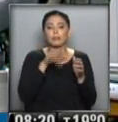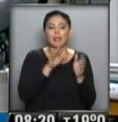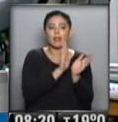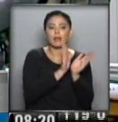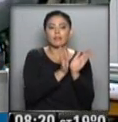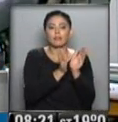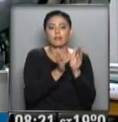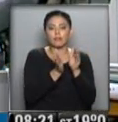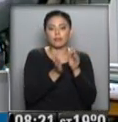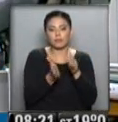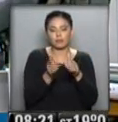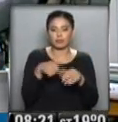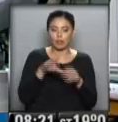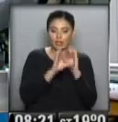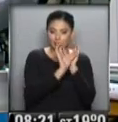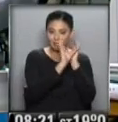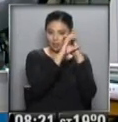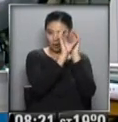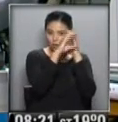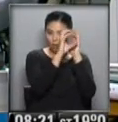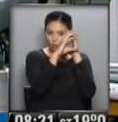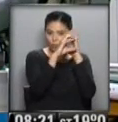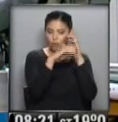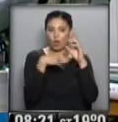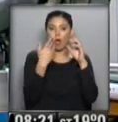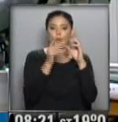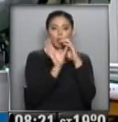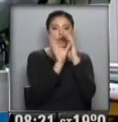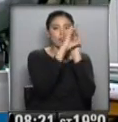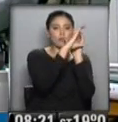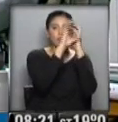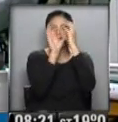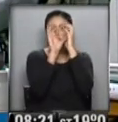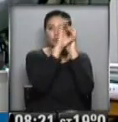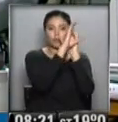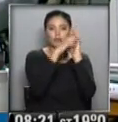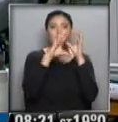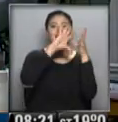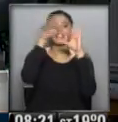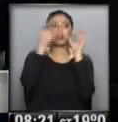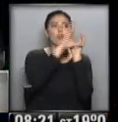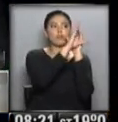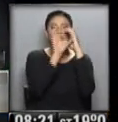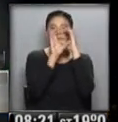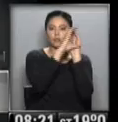declinación, haciendo que el telescopio pueda apuntar a cualquier punto del cielo.